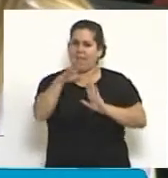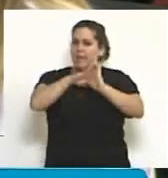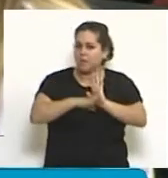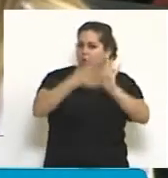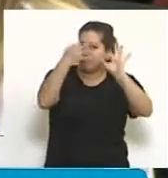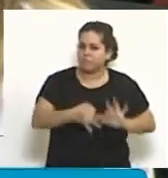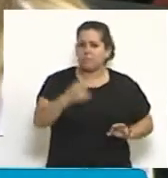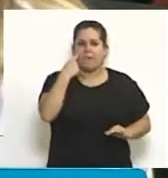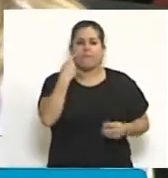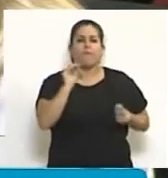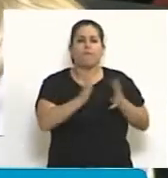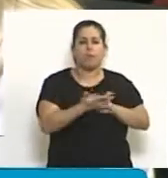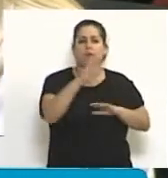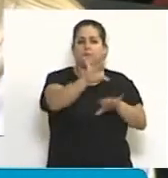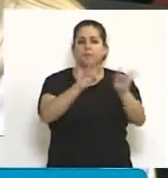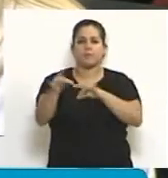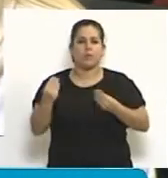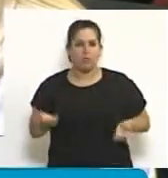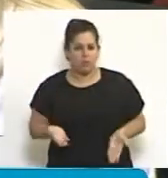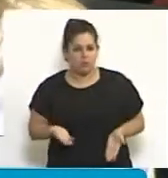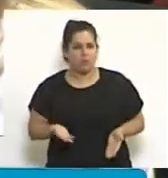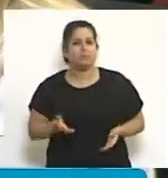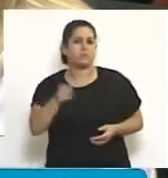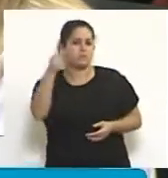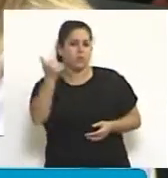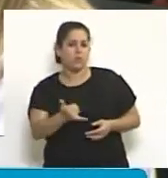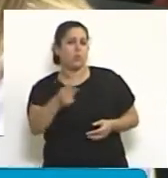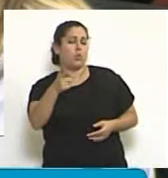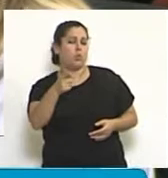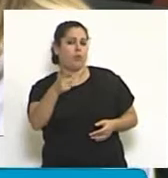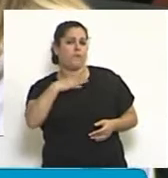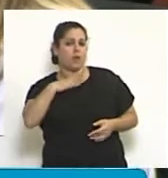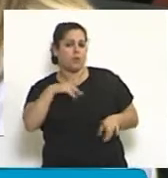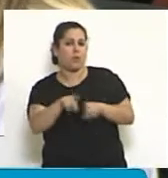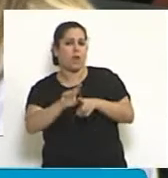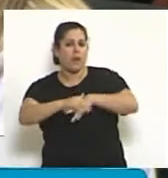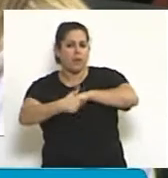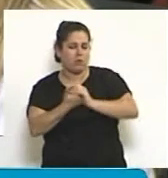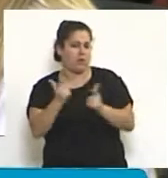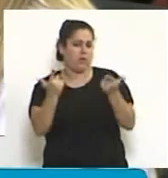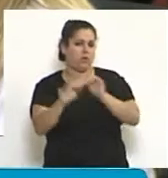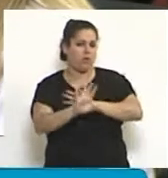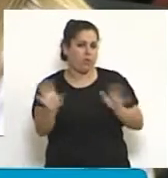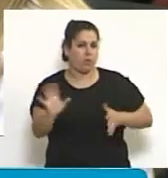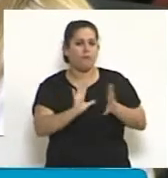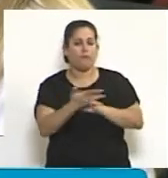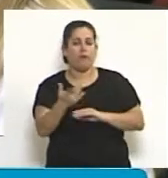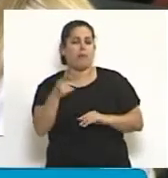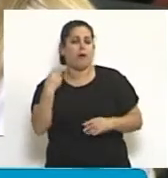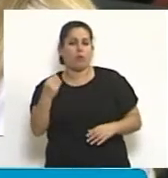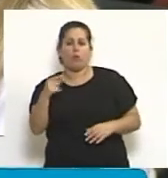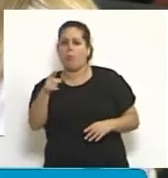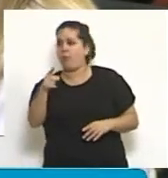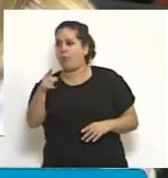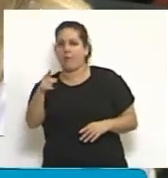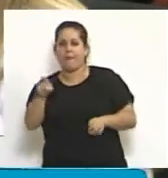asignar las subrogancias y fomentó una falta de transparencia y de verificabilidad en la aplicación de